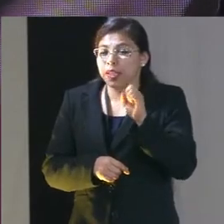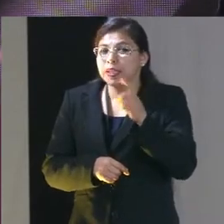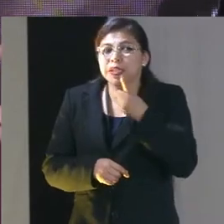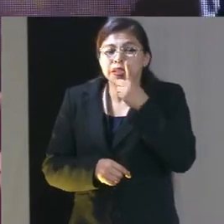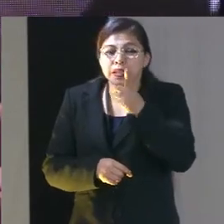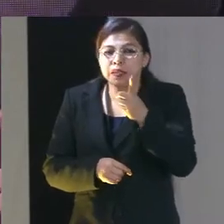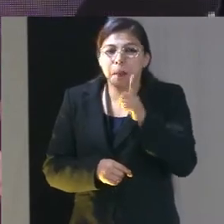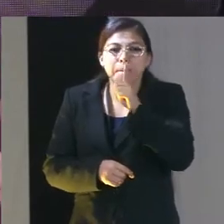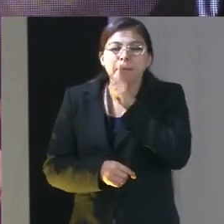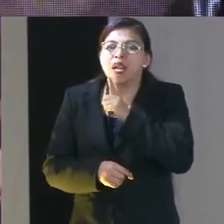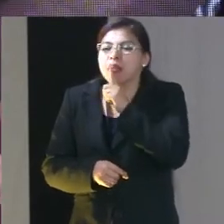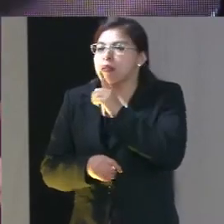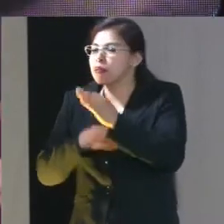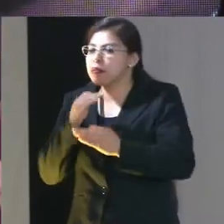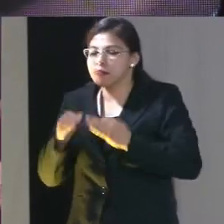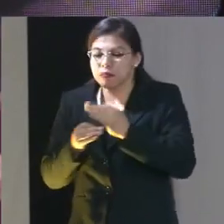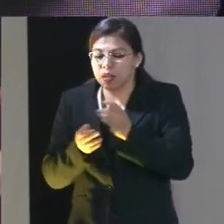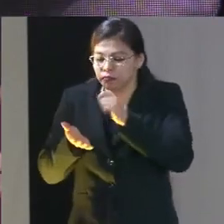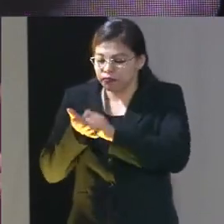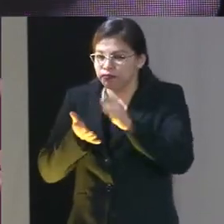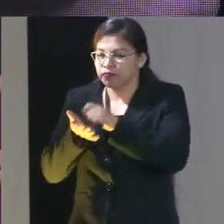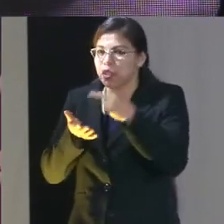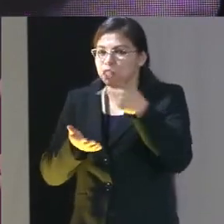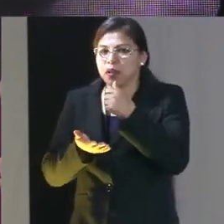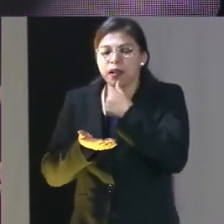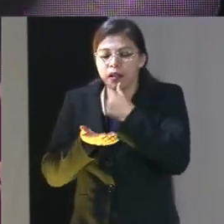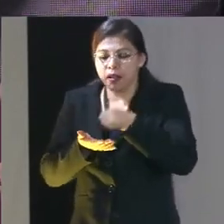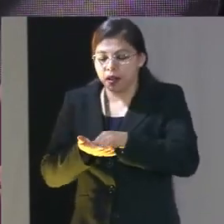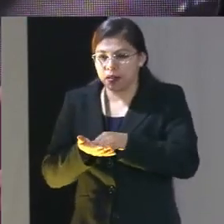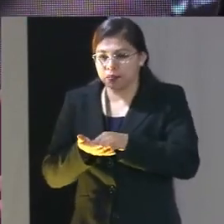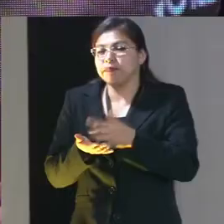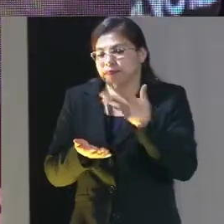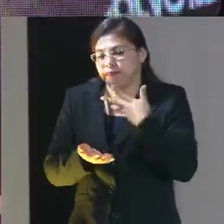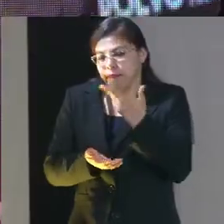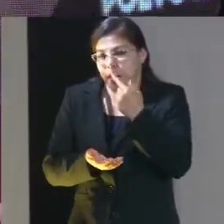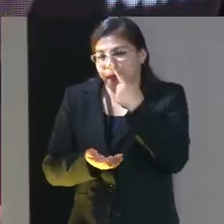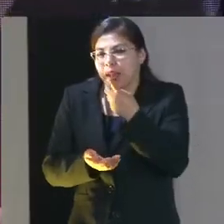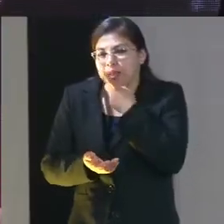relación, pero también por qué mintió. Había razón para que mintiera.